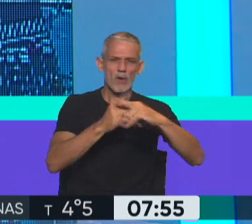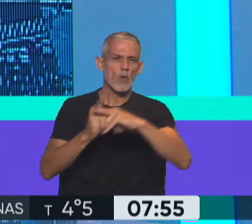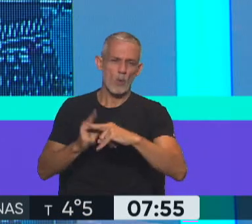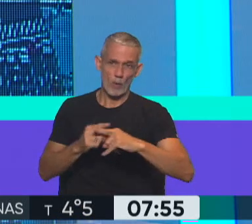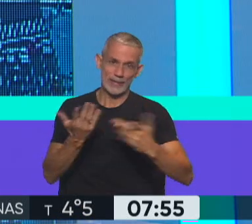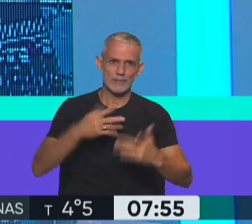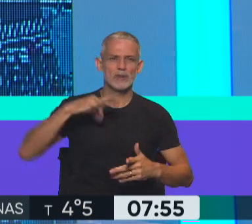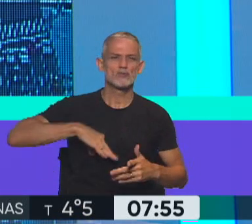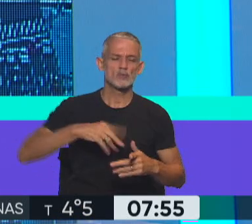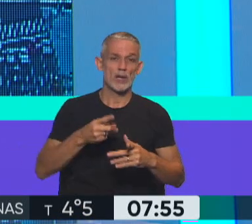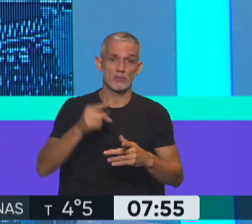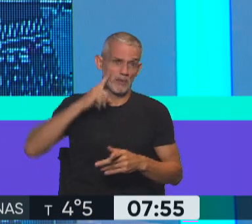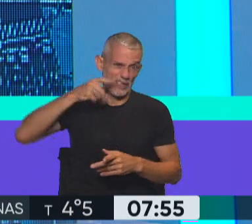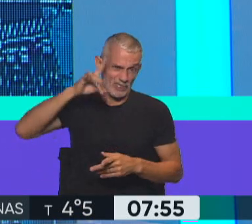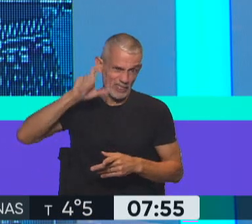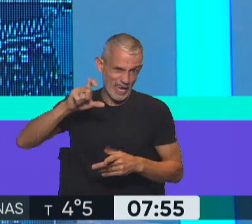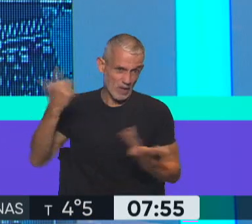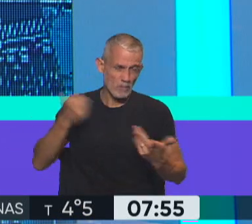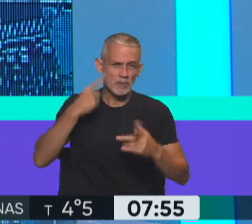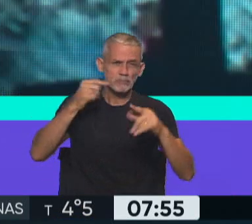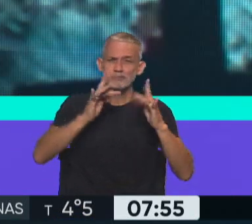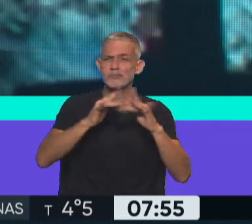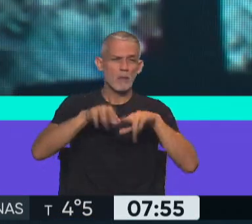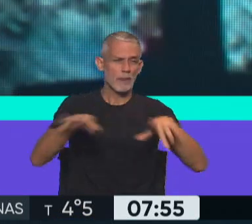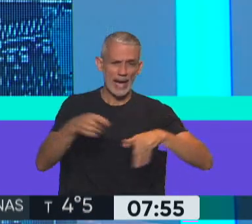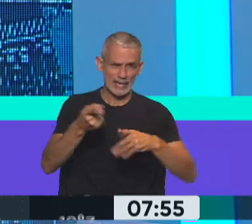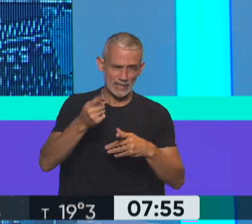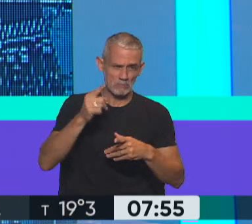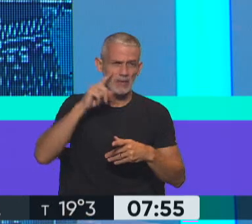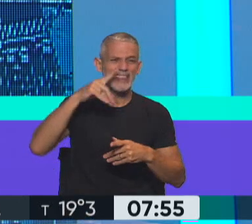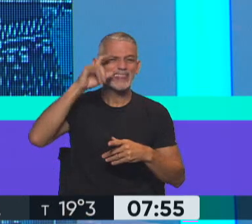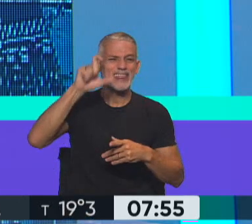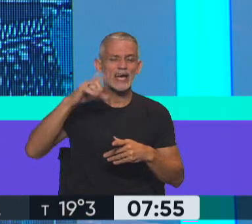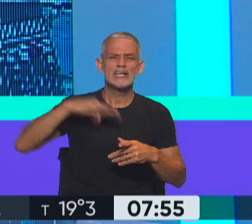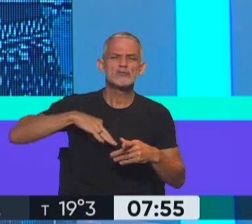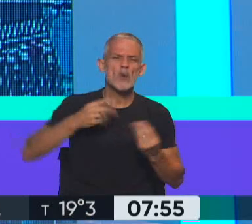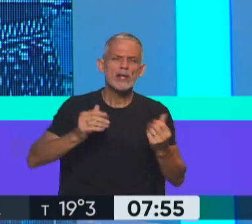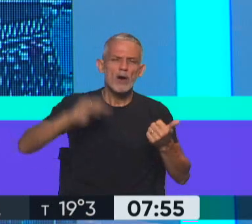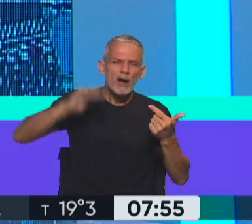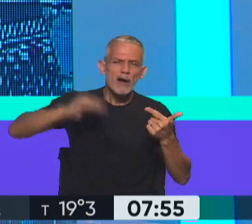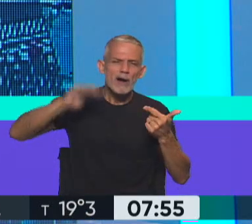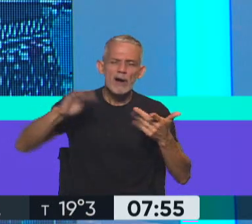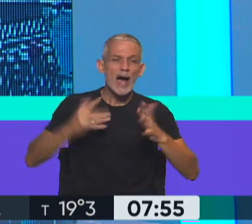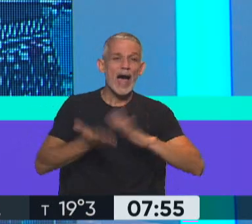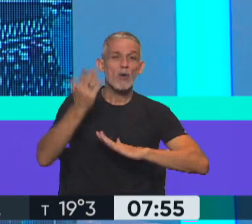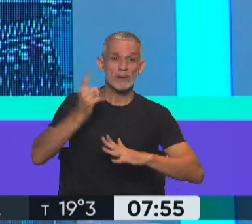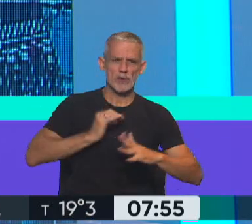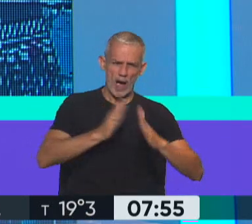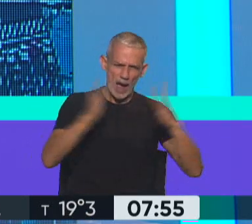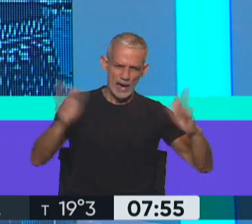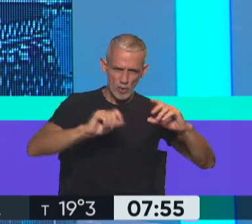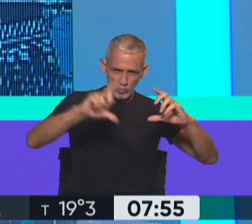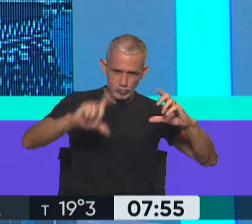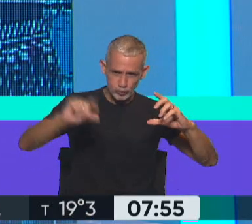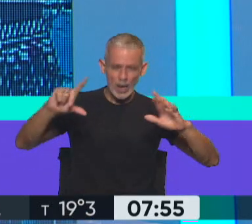un indicador que publica el INDEC, digo, uno puede entrar al INDEC, es un dato público, a ver cuánto se movieron los salarios en un año. Bueno,